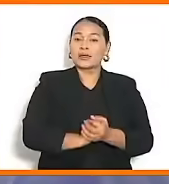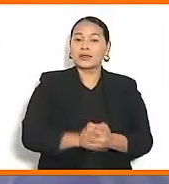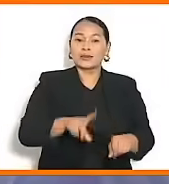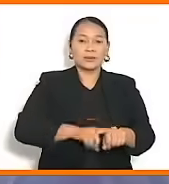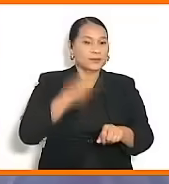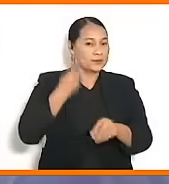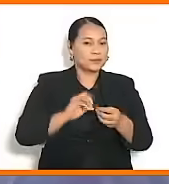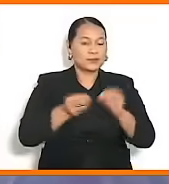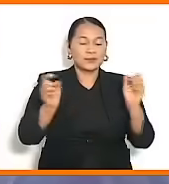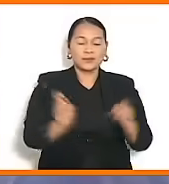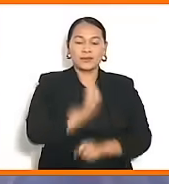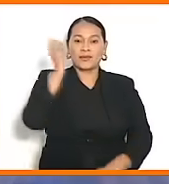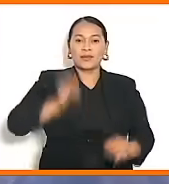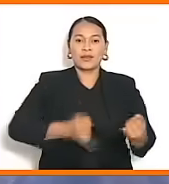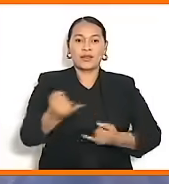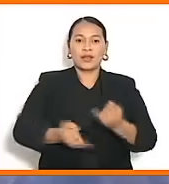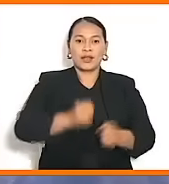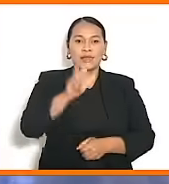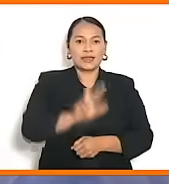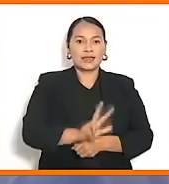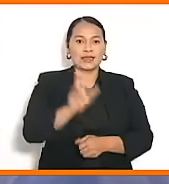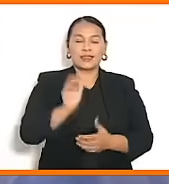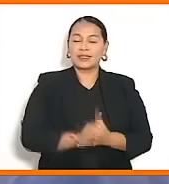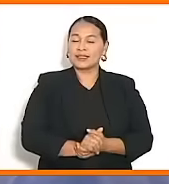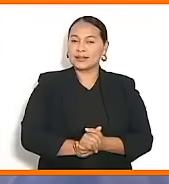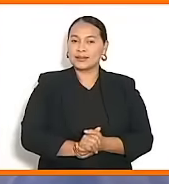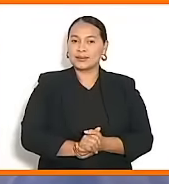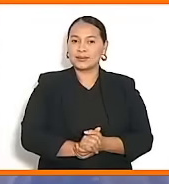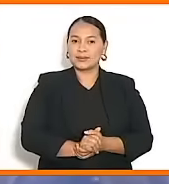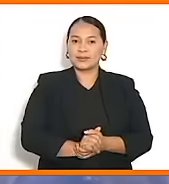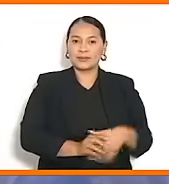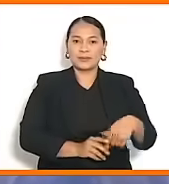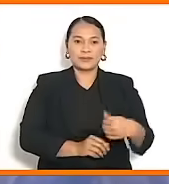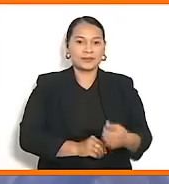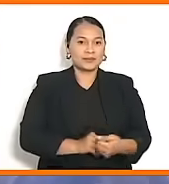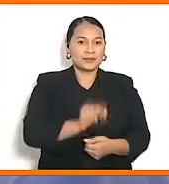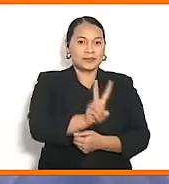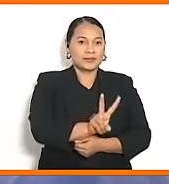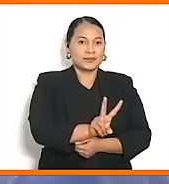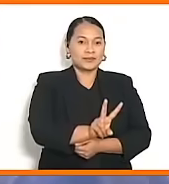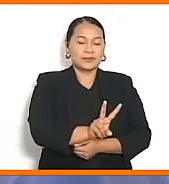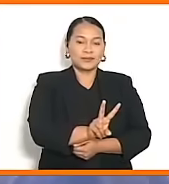esta noche en Juga 3 es 2, segundo dígito,